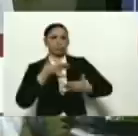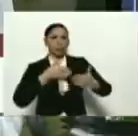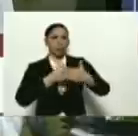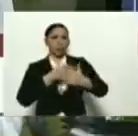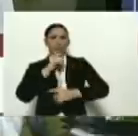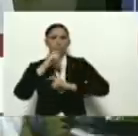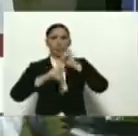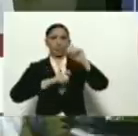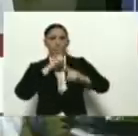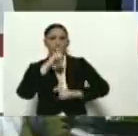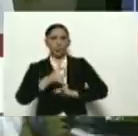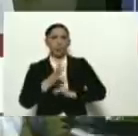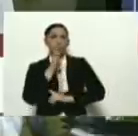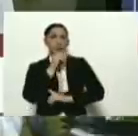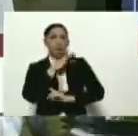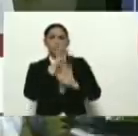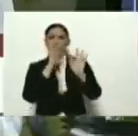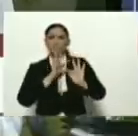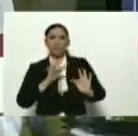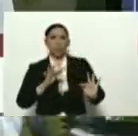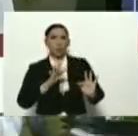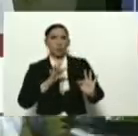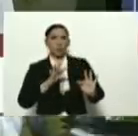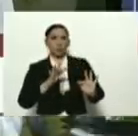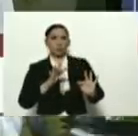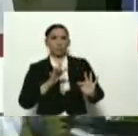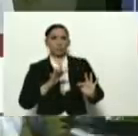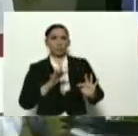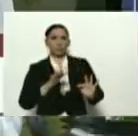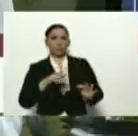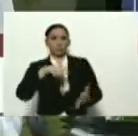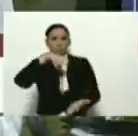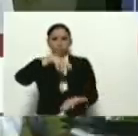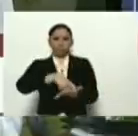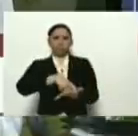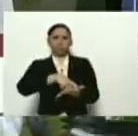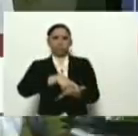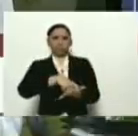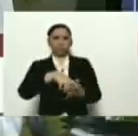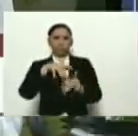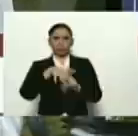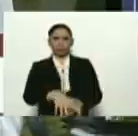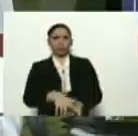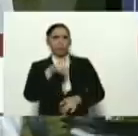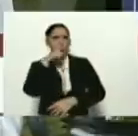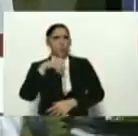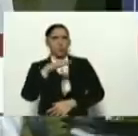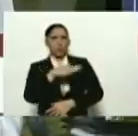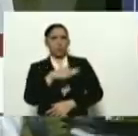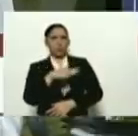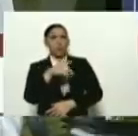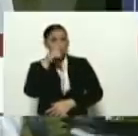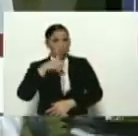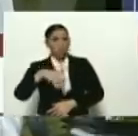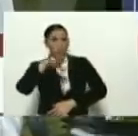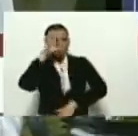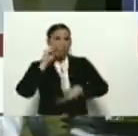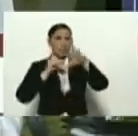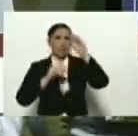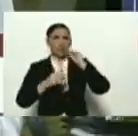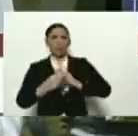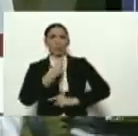egoísmo. No hay modo de rendir ni siquiera con las rodillas sobre el cuello a los pueblos que aprendieron a respirar la